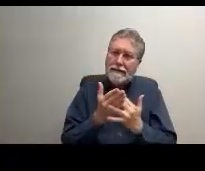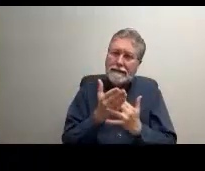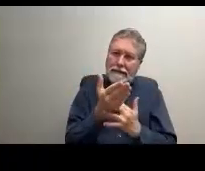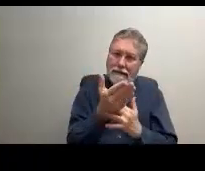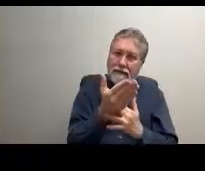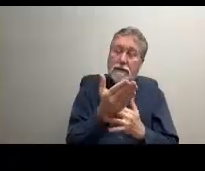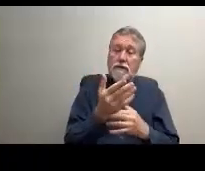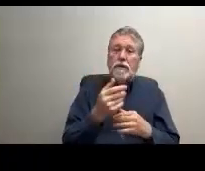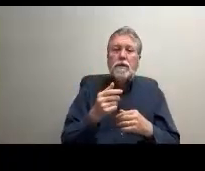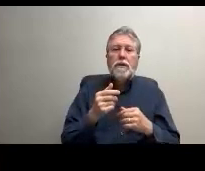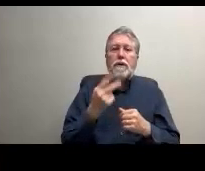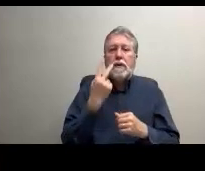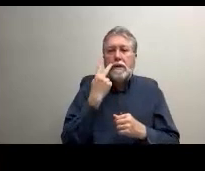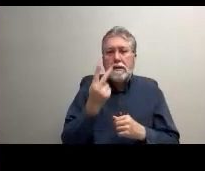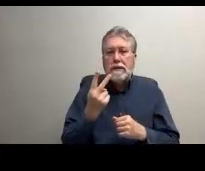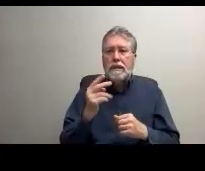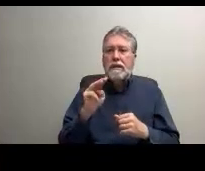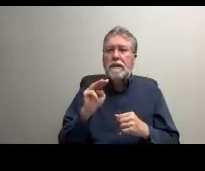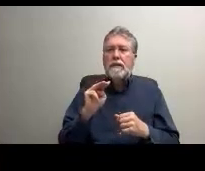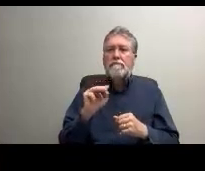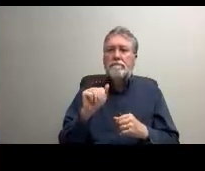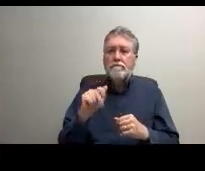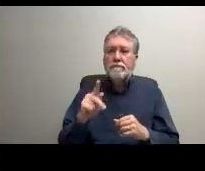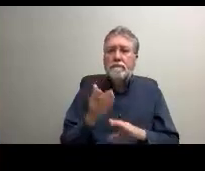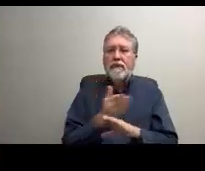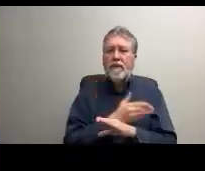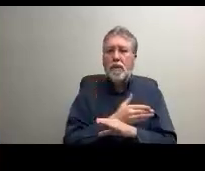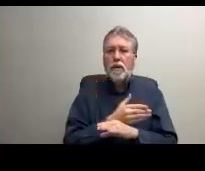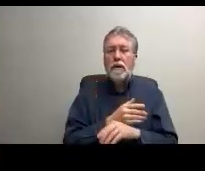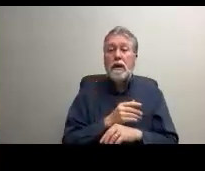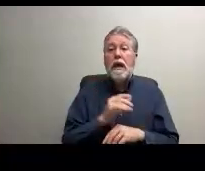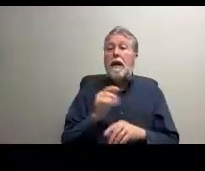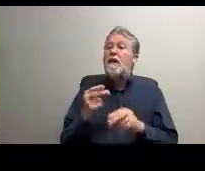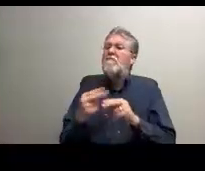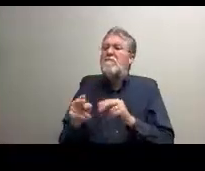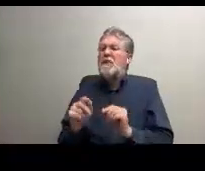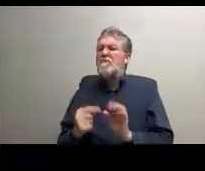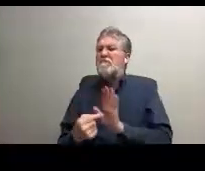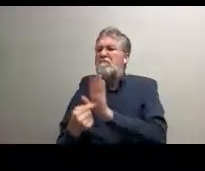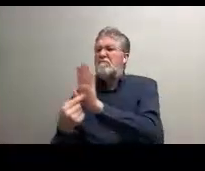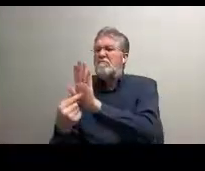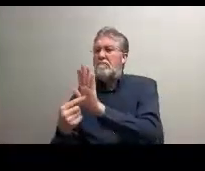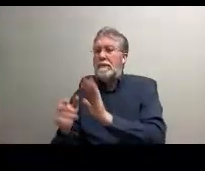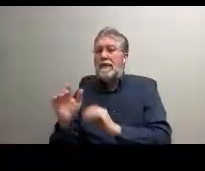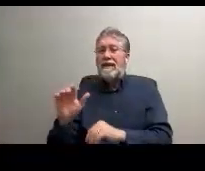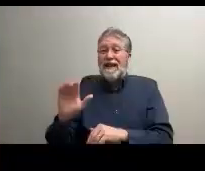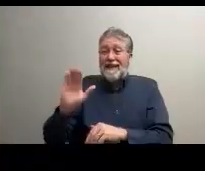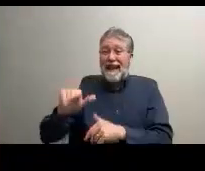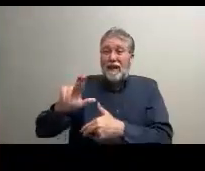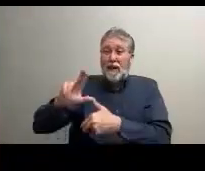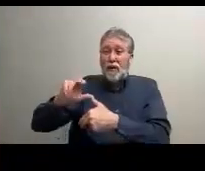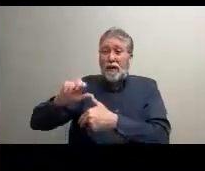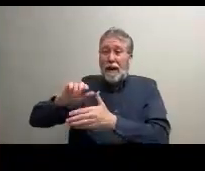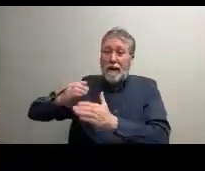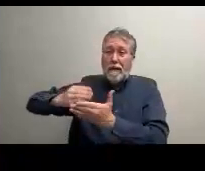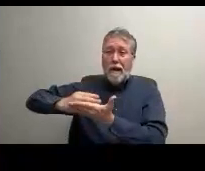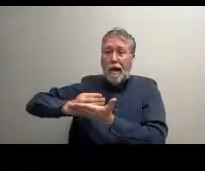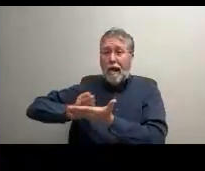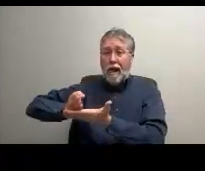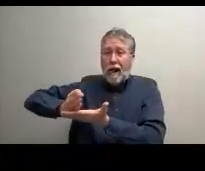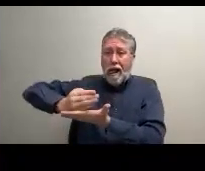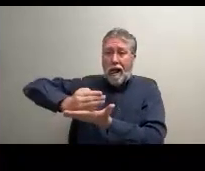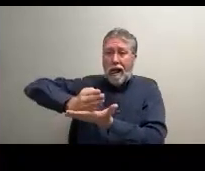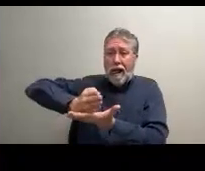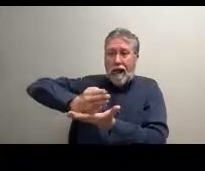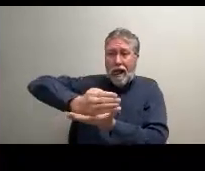haber visto mapas de él con antelación. Y simplemente mirando muy brevemente algo así, como la trayectoria del huracán a medida